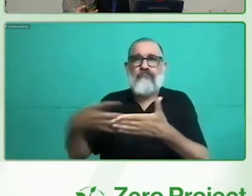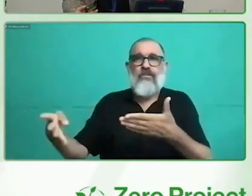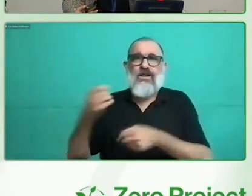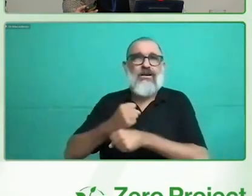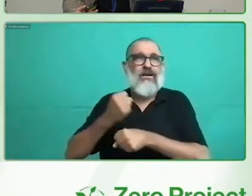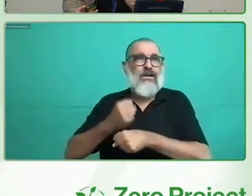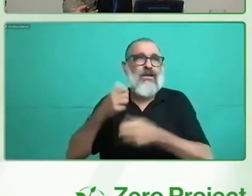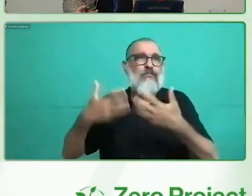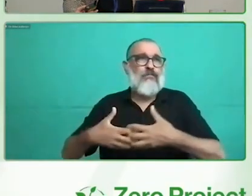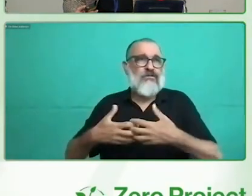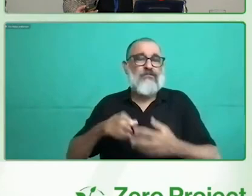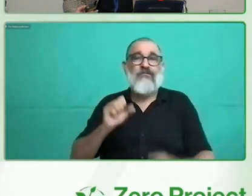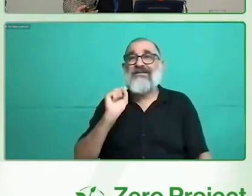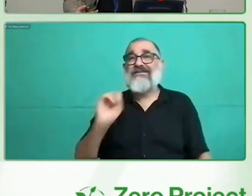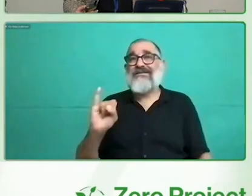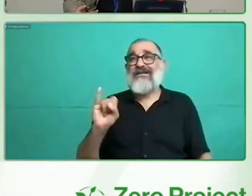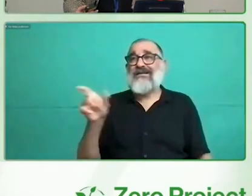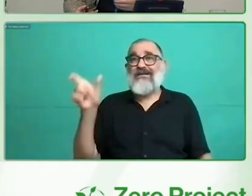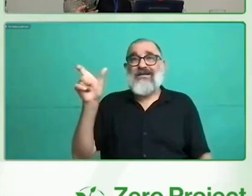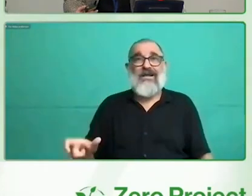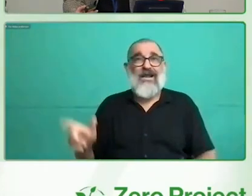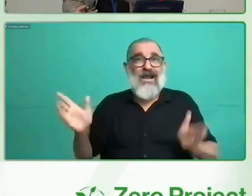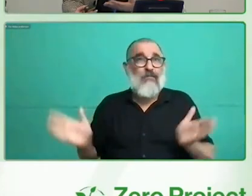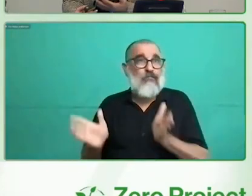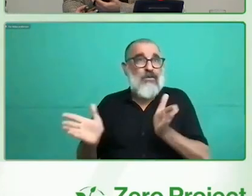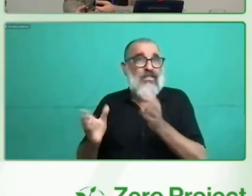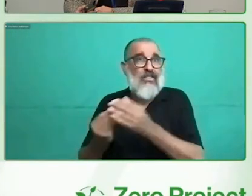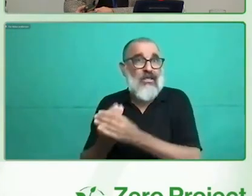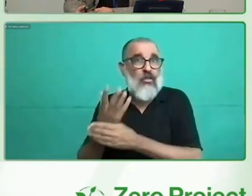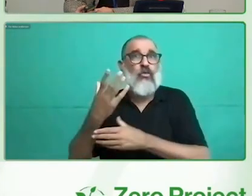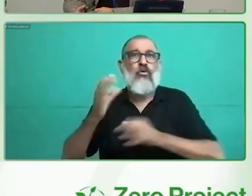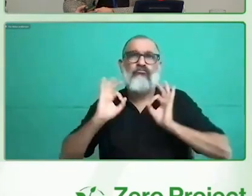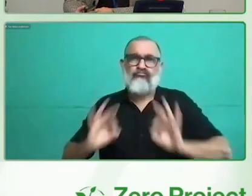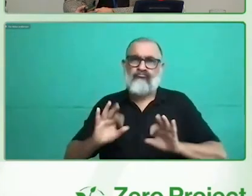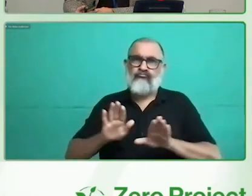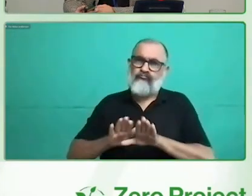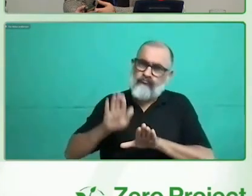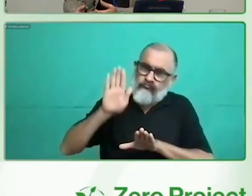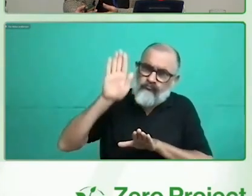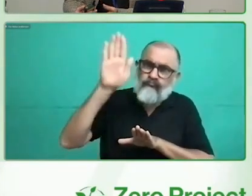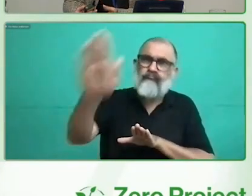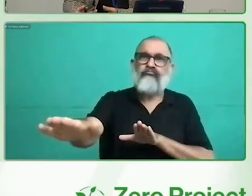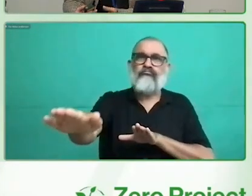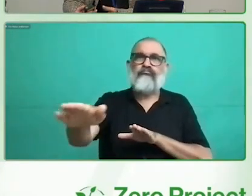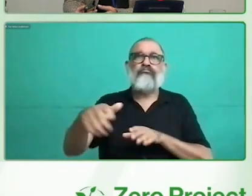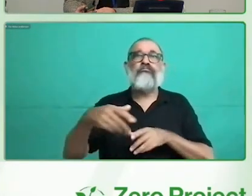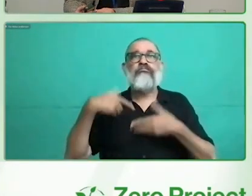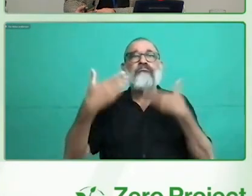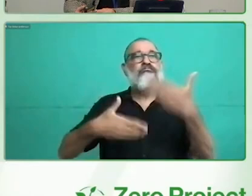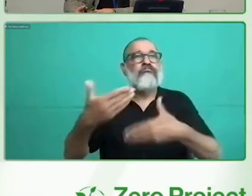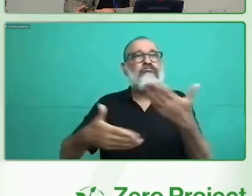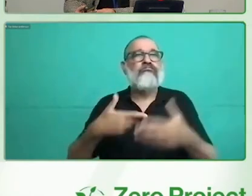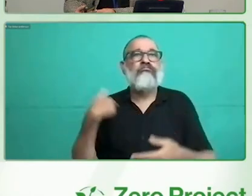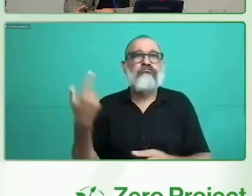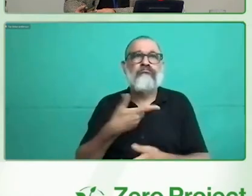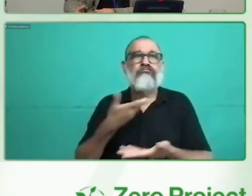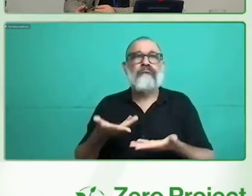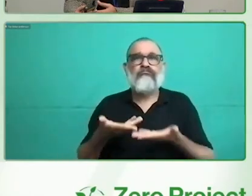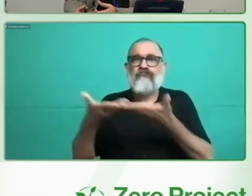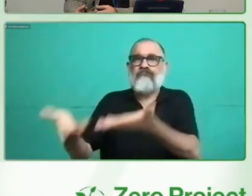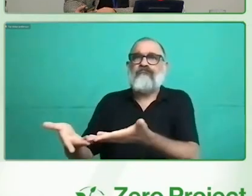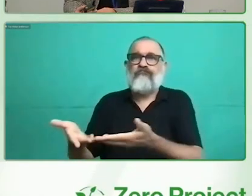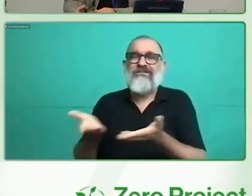están preparados, ¿no? Y estos proyectos ya son sólidos, pueden acceder a